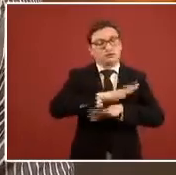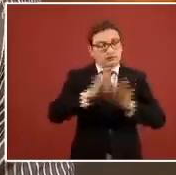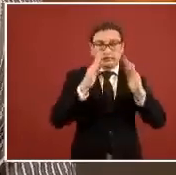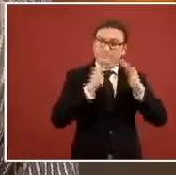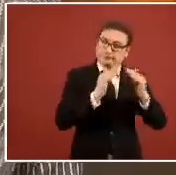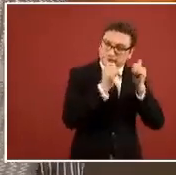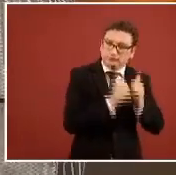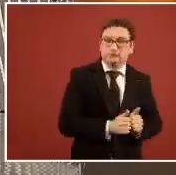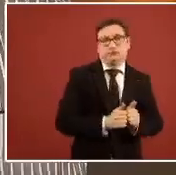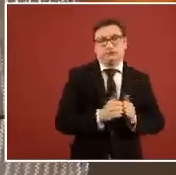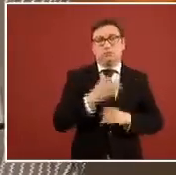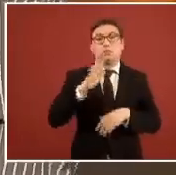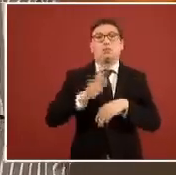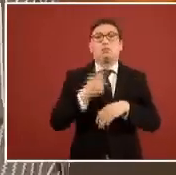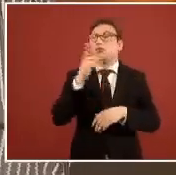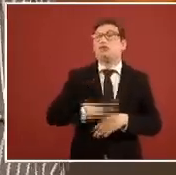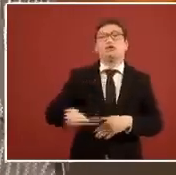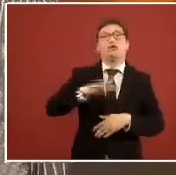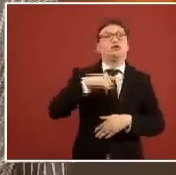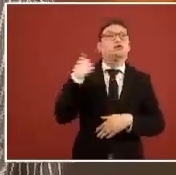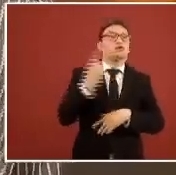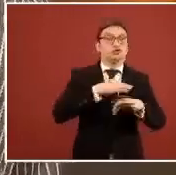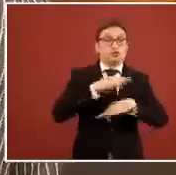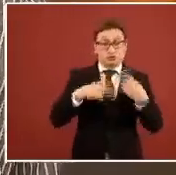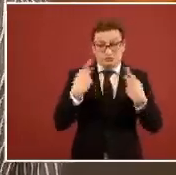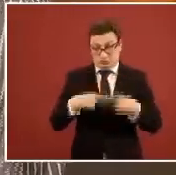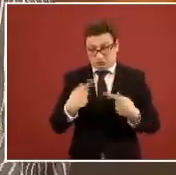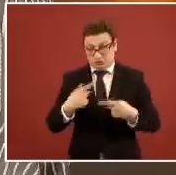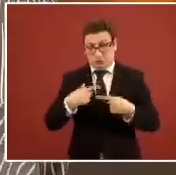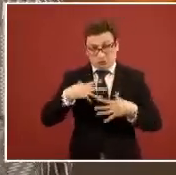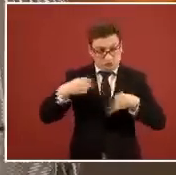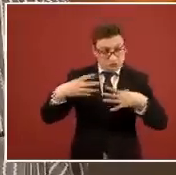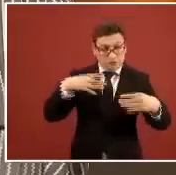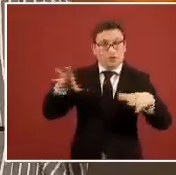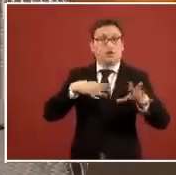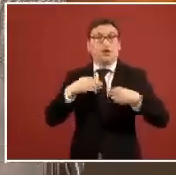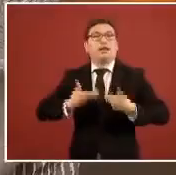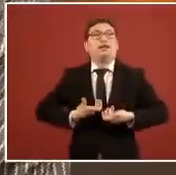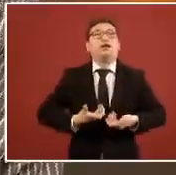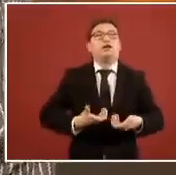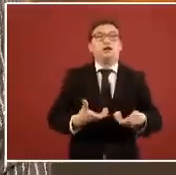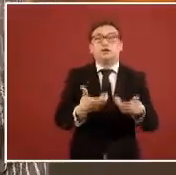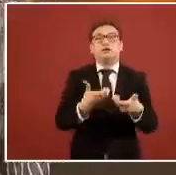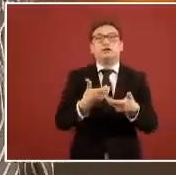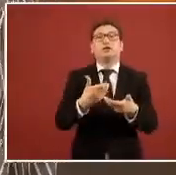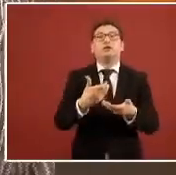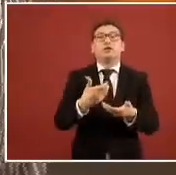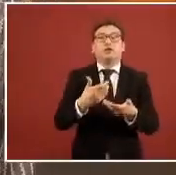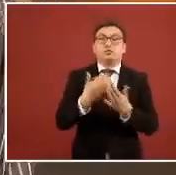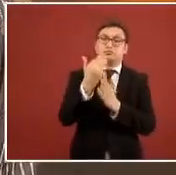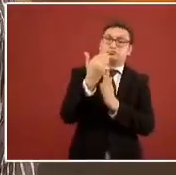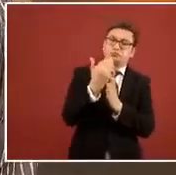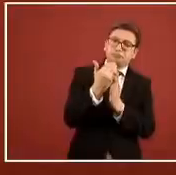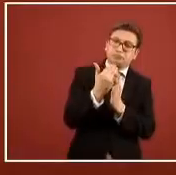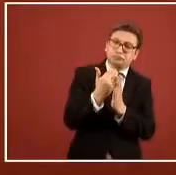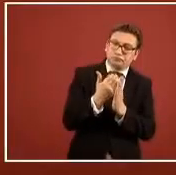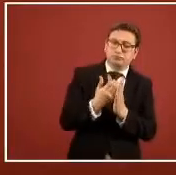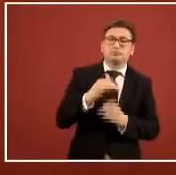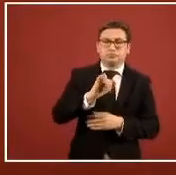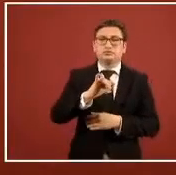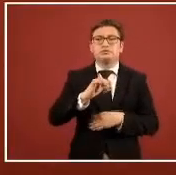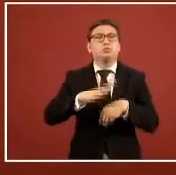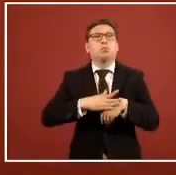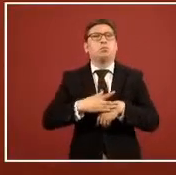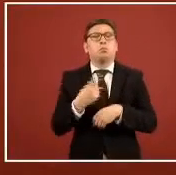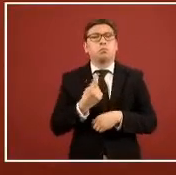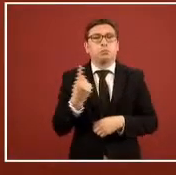riesgo general de alguien de infectarse en este momento en la vía pública ha disminuido importantemente en la